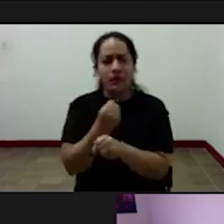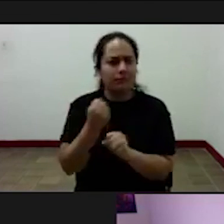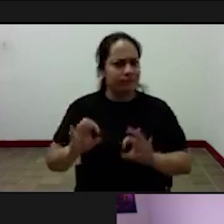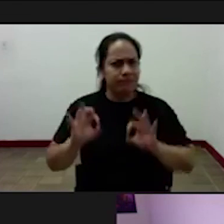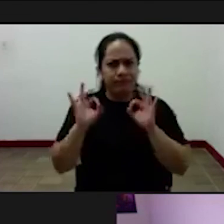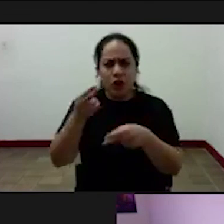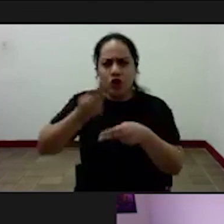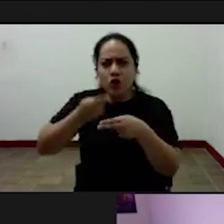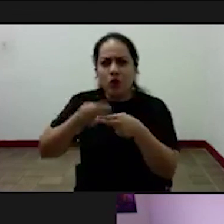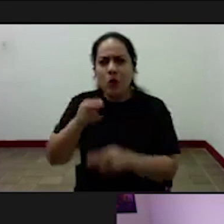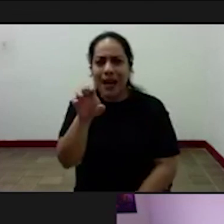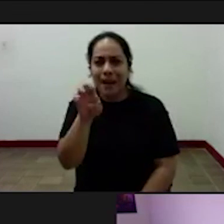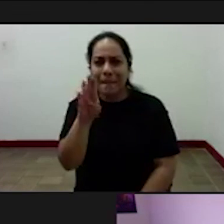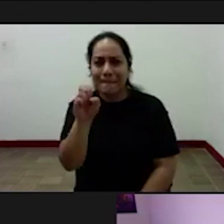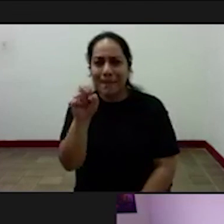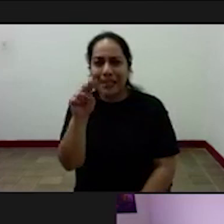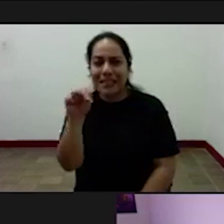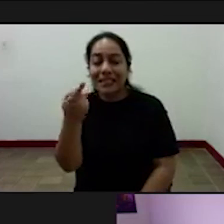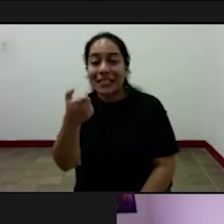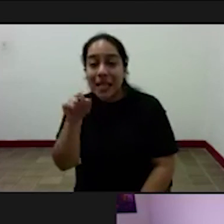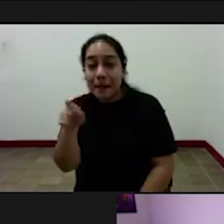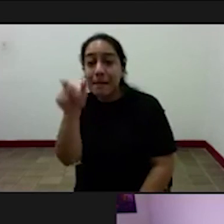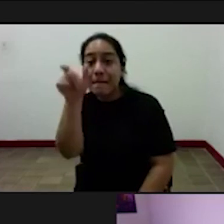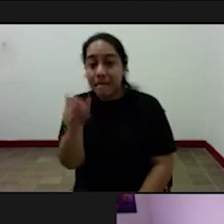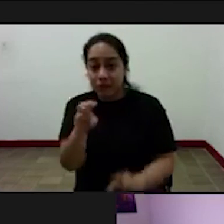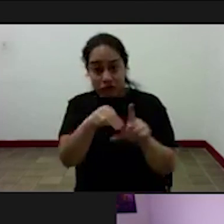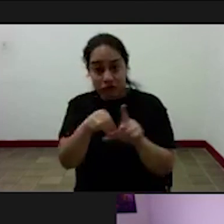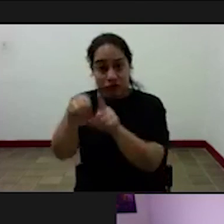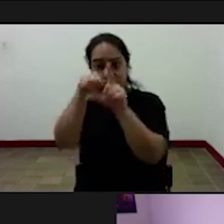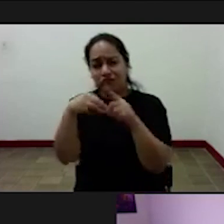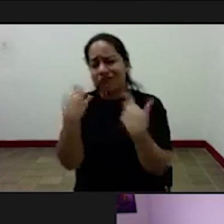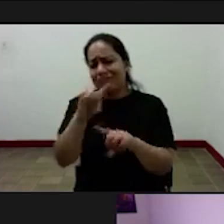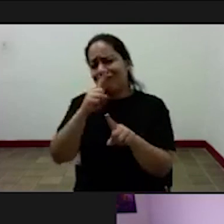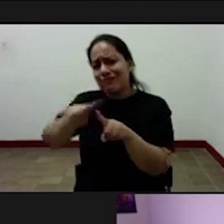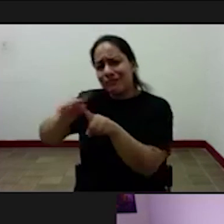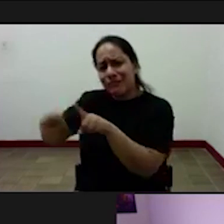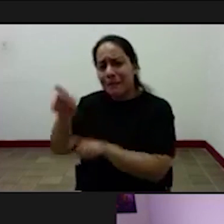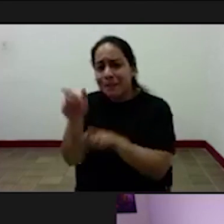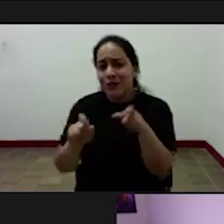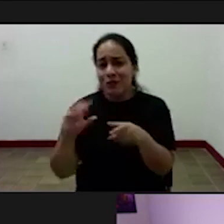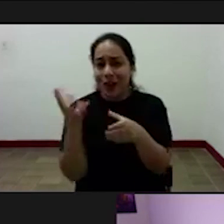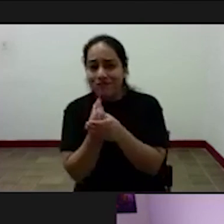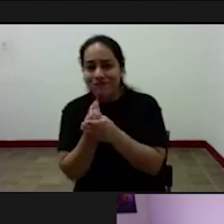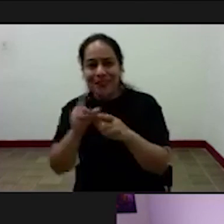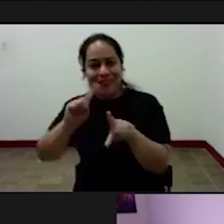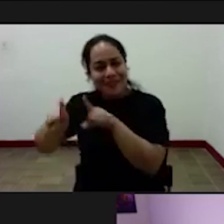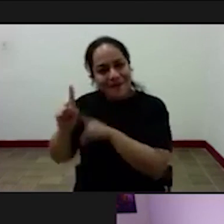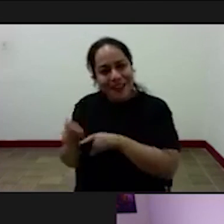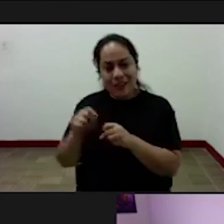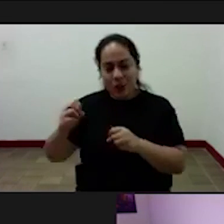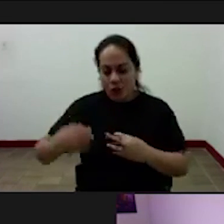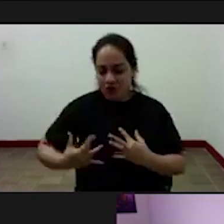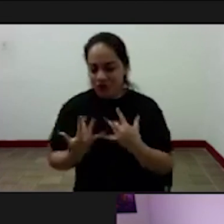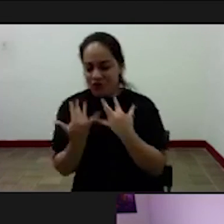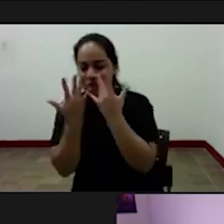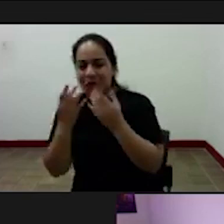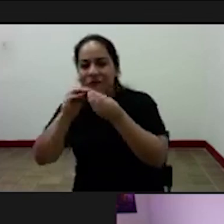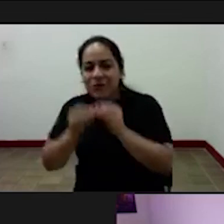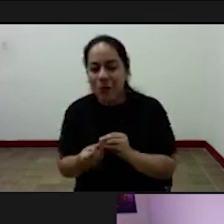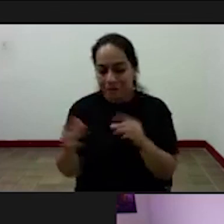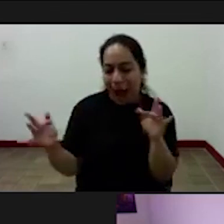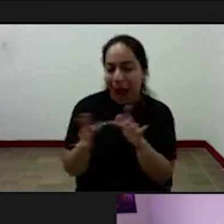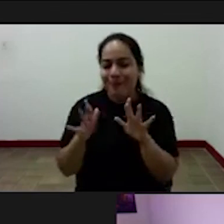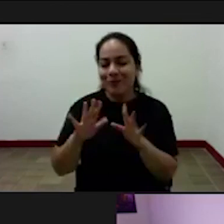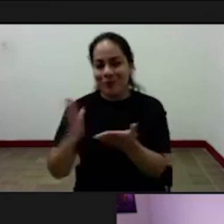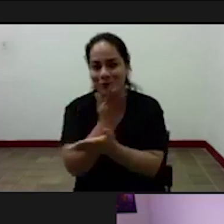Evelyn Glennie y como dice el maestro, hay una gran cantidad de artistas incursionando porque la vibración hace parte del sonido.